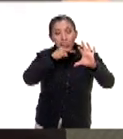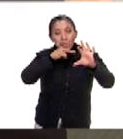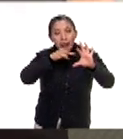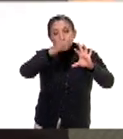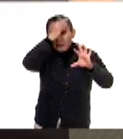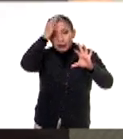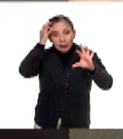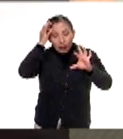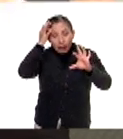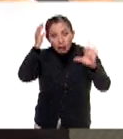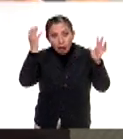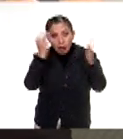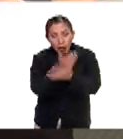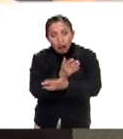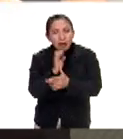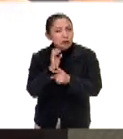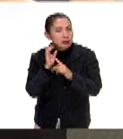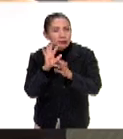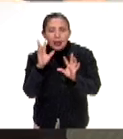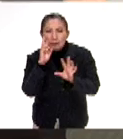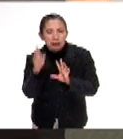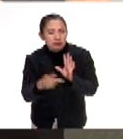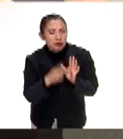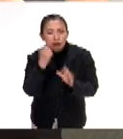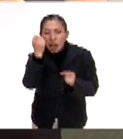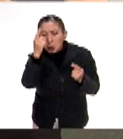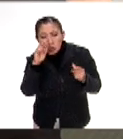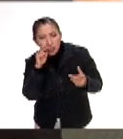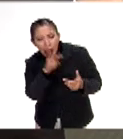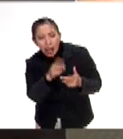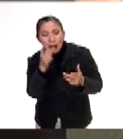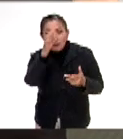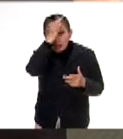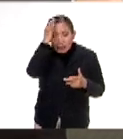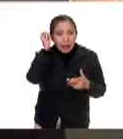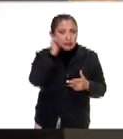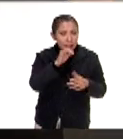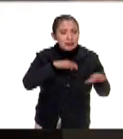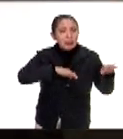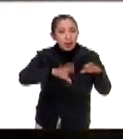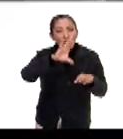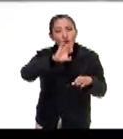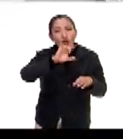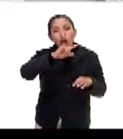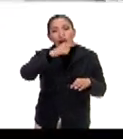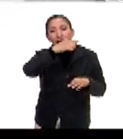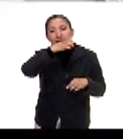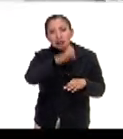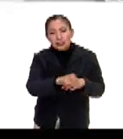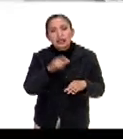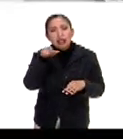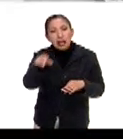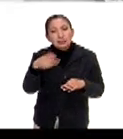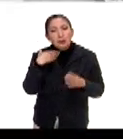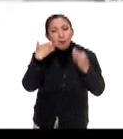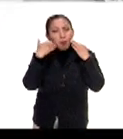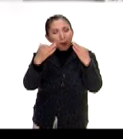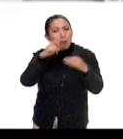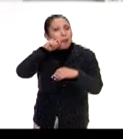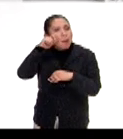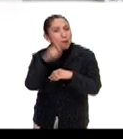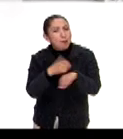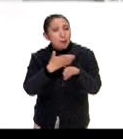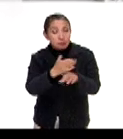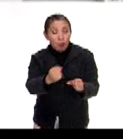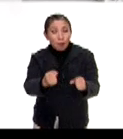Frida. Y bueno, ya lo han visto unos y otros, Frida Kahlo sí trabajó el collage, y pues es testimonio de una amistad